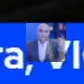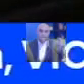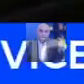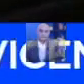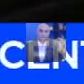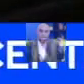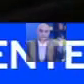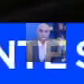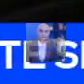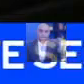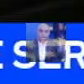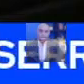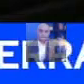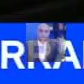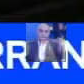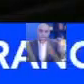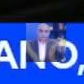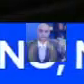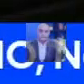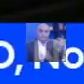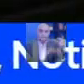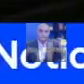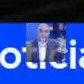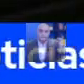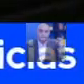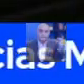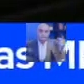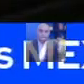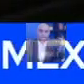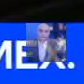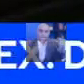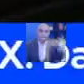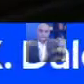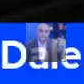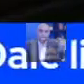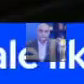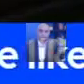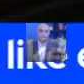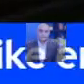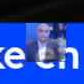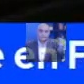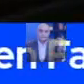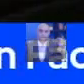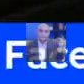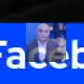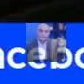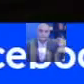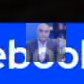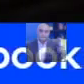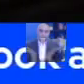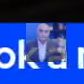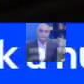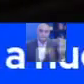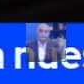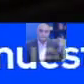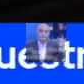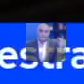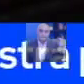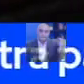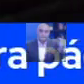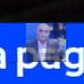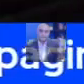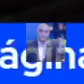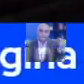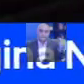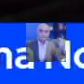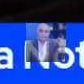mañana en rueda de prensa dijeron que habíamos llegado a cifra récord. Este manoseo de las cifras